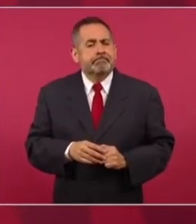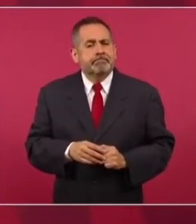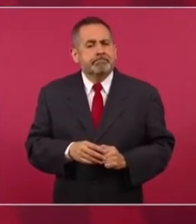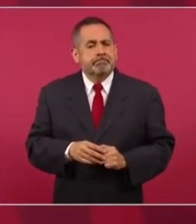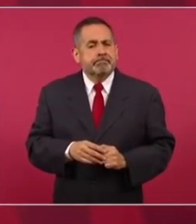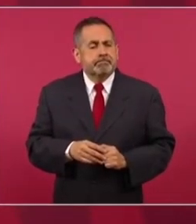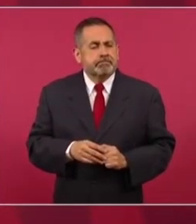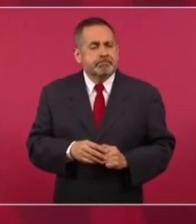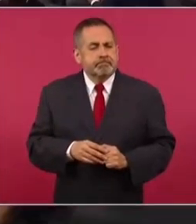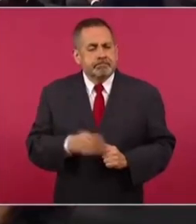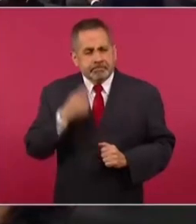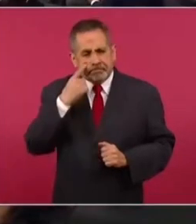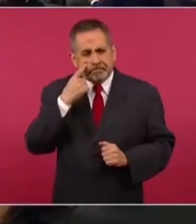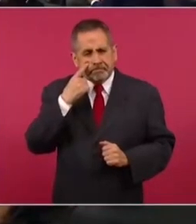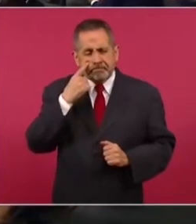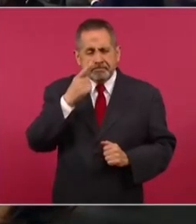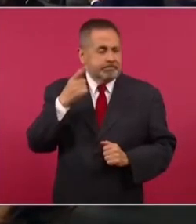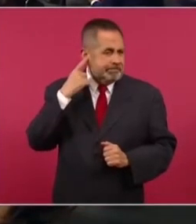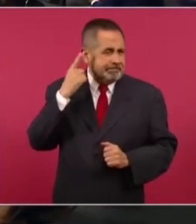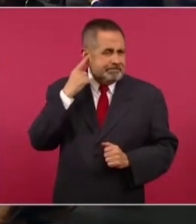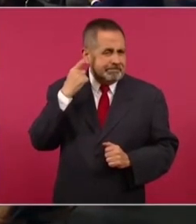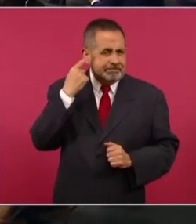escuchando sobre los distintos